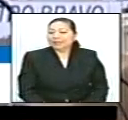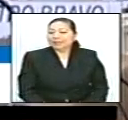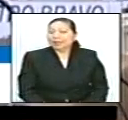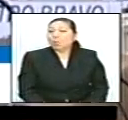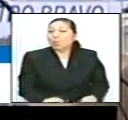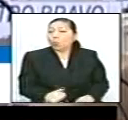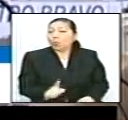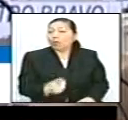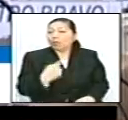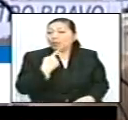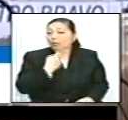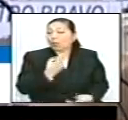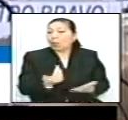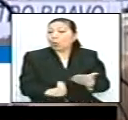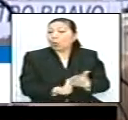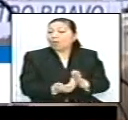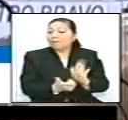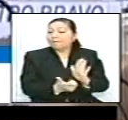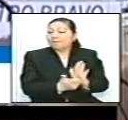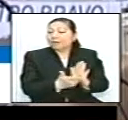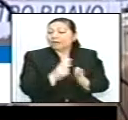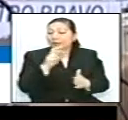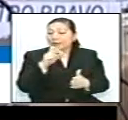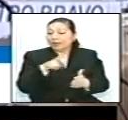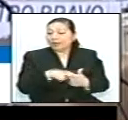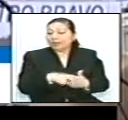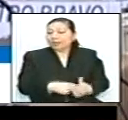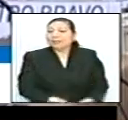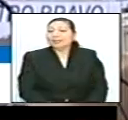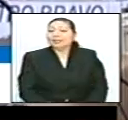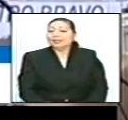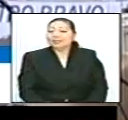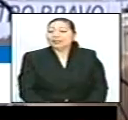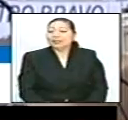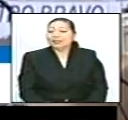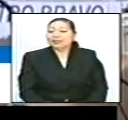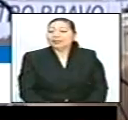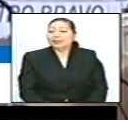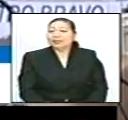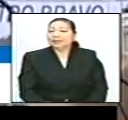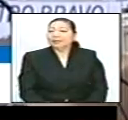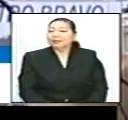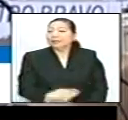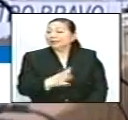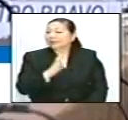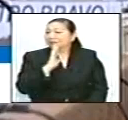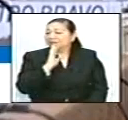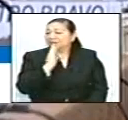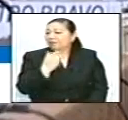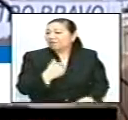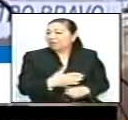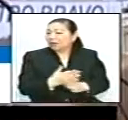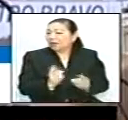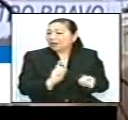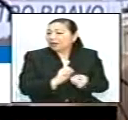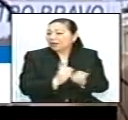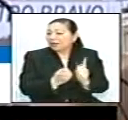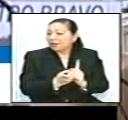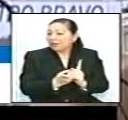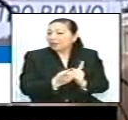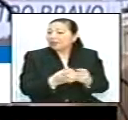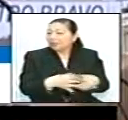cuando el gobierno anuncia una nueva ley general de minería, ¿no? Estos proyectos que nos han mencionado, que son motores de cambio